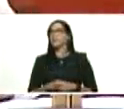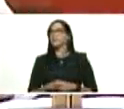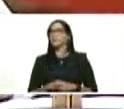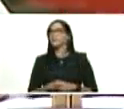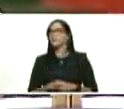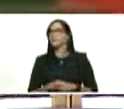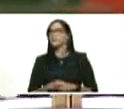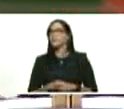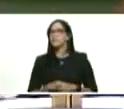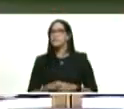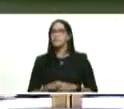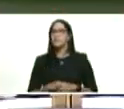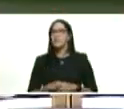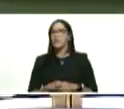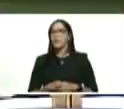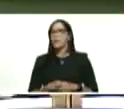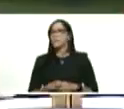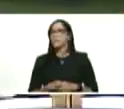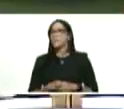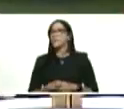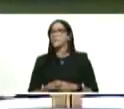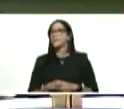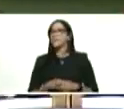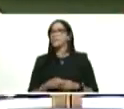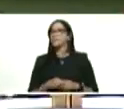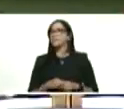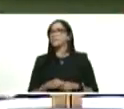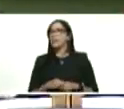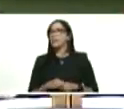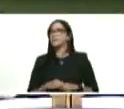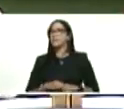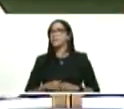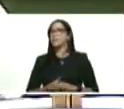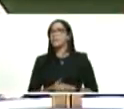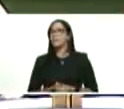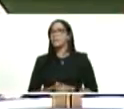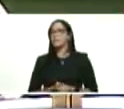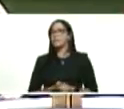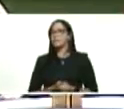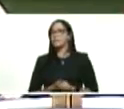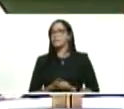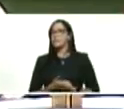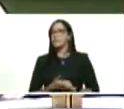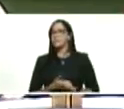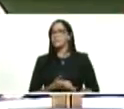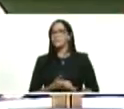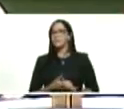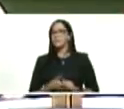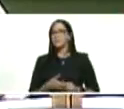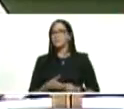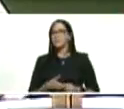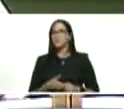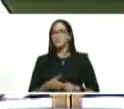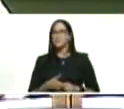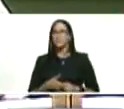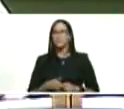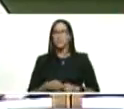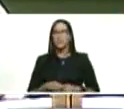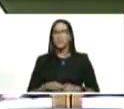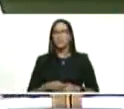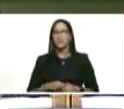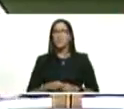a la patria cuando nosotros llegamos a Miranda, cuando la revolución bolivariana llegó a Miranda. En los tiempos más duros de las tormentas, del